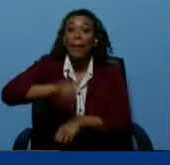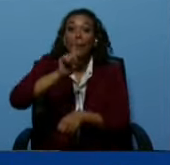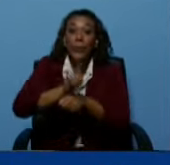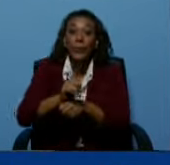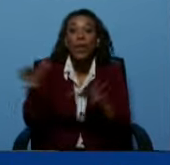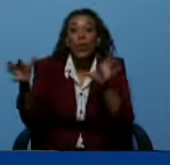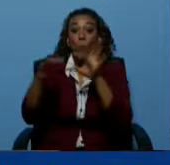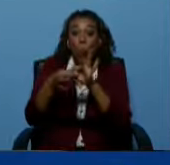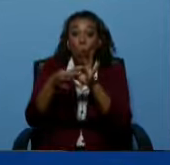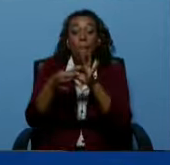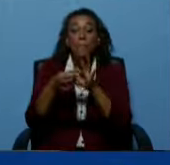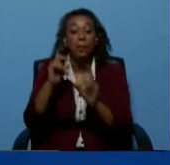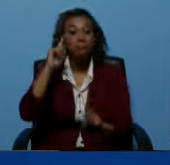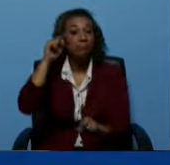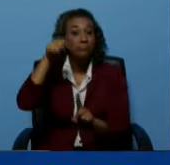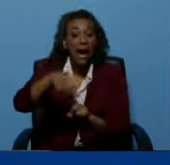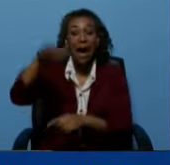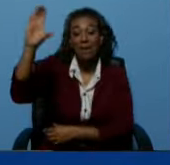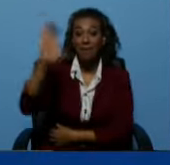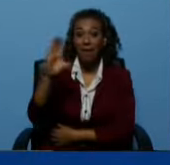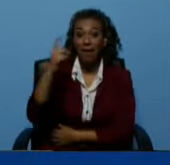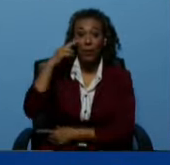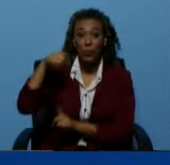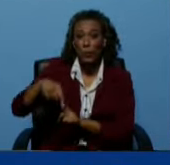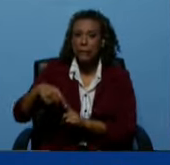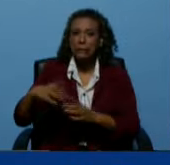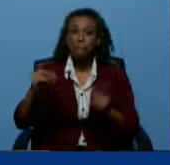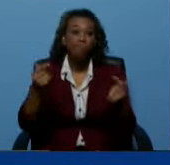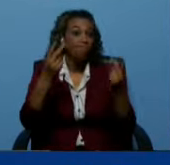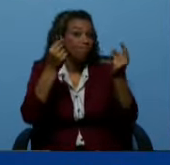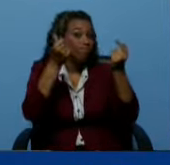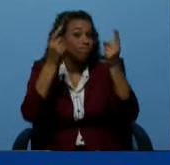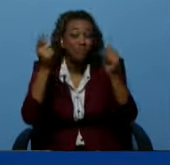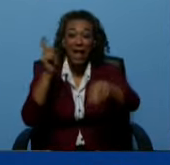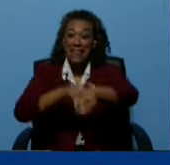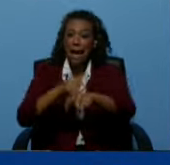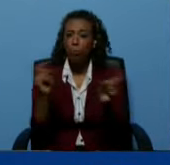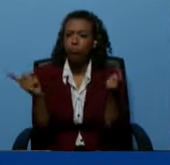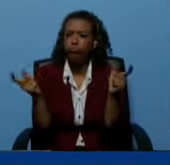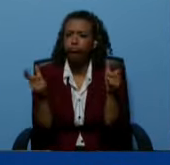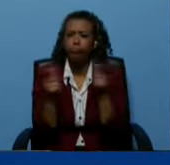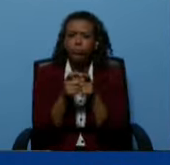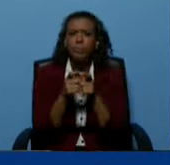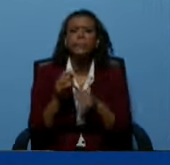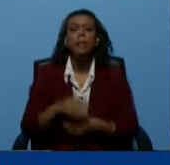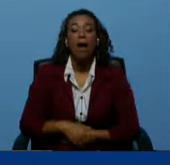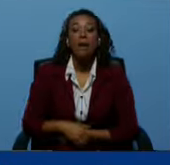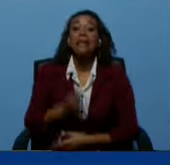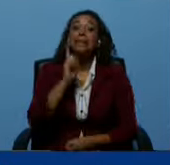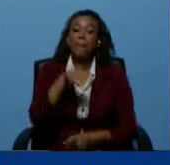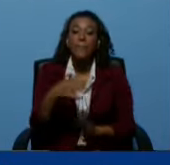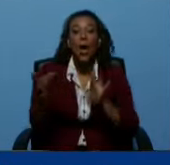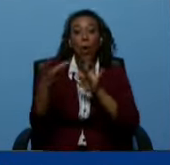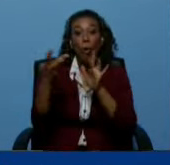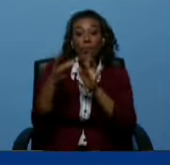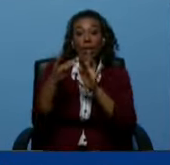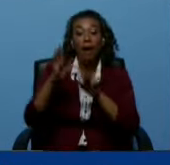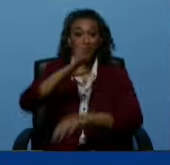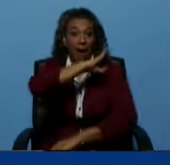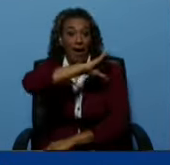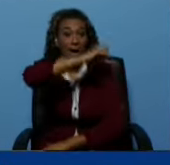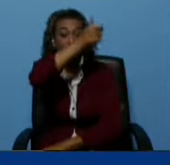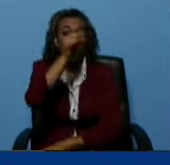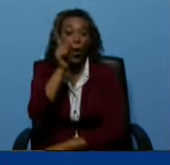con los centros de salud en Caracas, poniéndolos al día en el menor tiempo posible. Quiero darle la palabra a nuestro jefe de